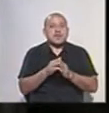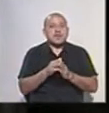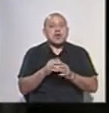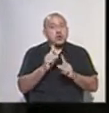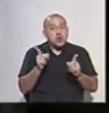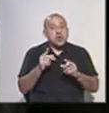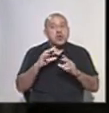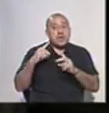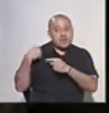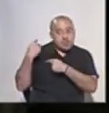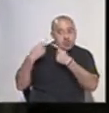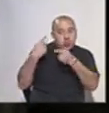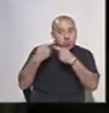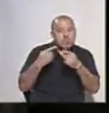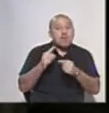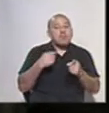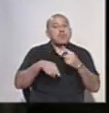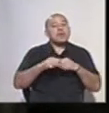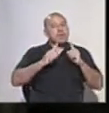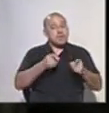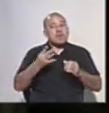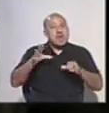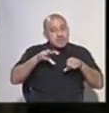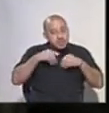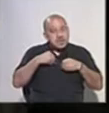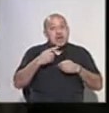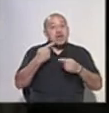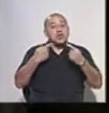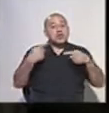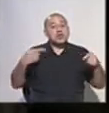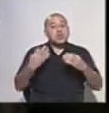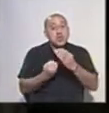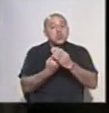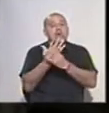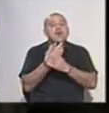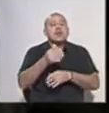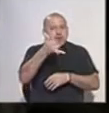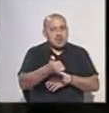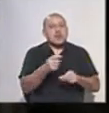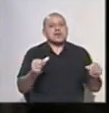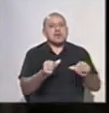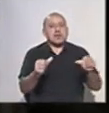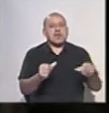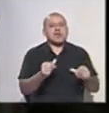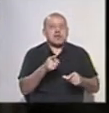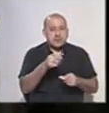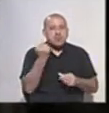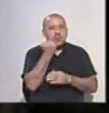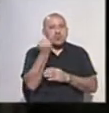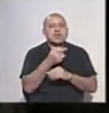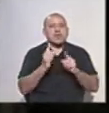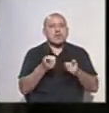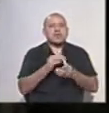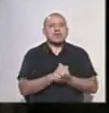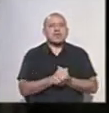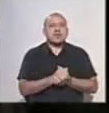tradición de Saltimbanqui, sino también aceptar como aceptaron y decirme, vos tenés que hacerlo. Eso también no se paga con nada. Majo, Sapo, les cuento